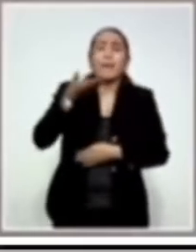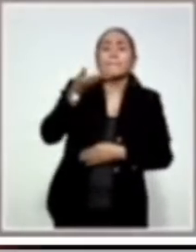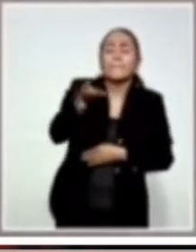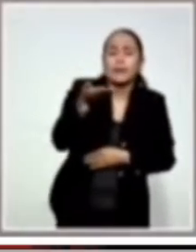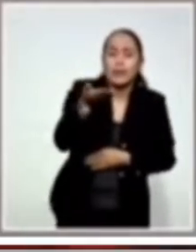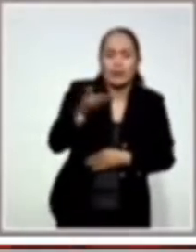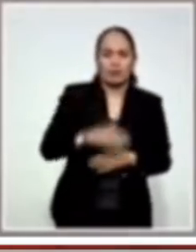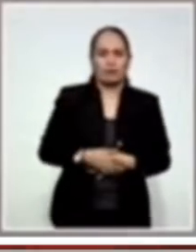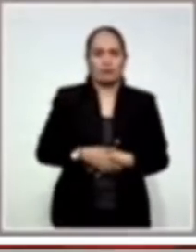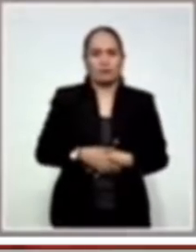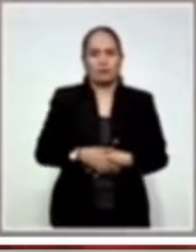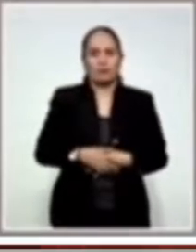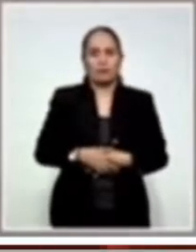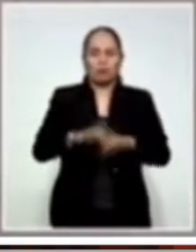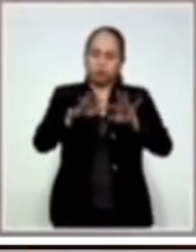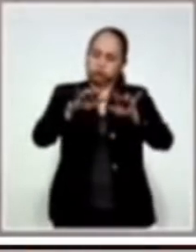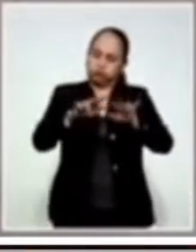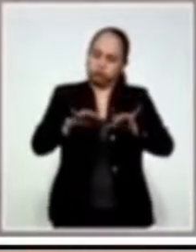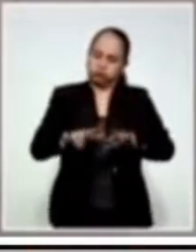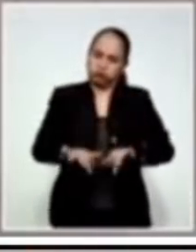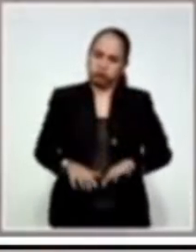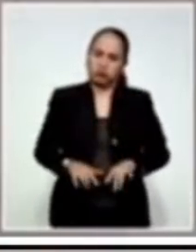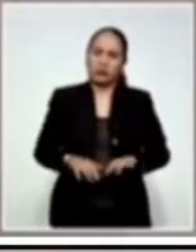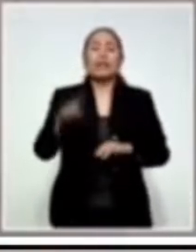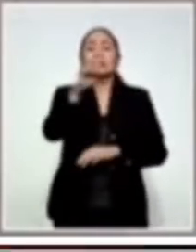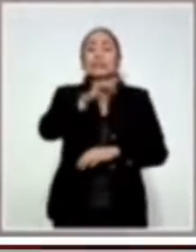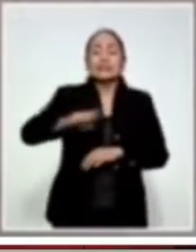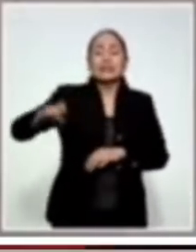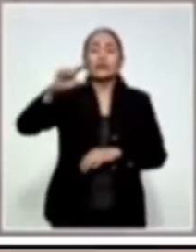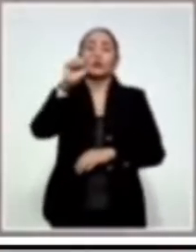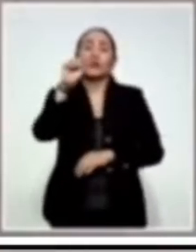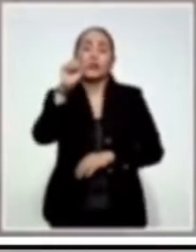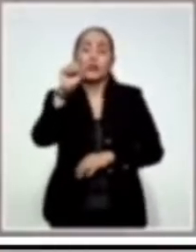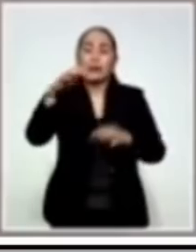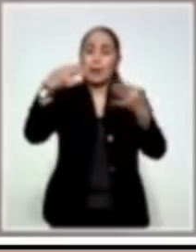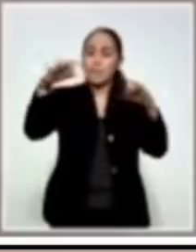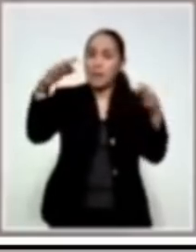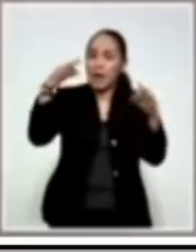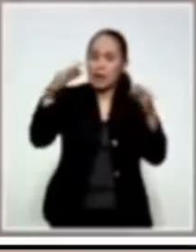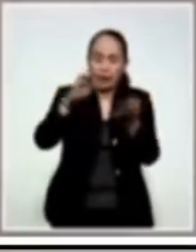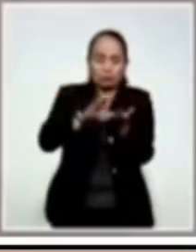transcribiera la versión estenográfica. Un acta de 170 páginas, ¿cuándo lo habían visto?